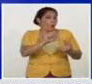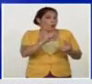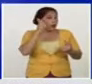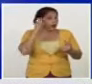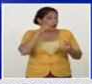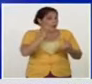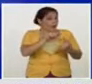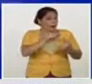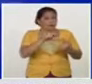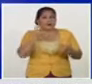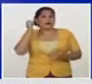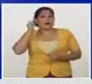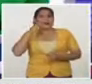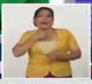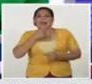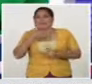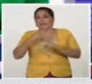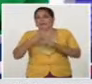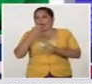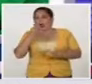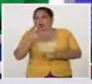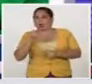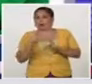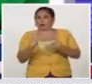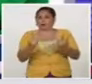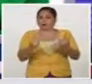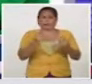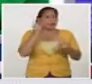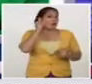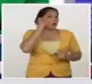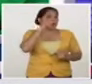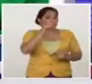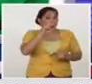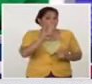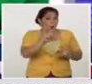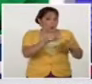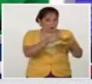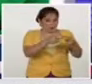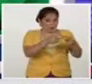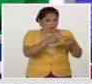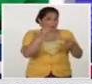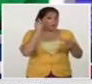también por el conocimiento de la población. Burdamente, el foco es un número